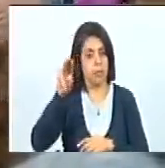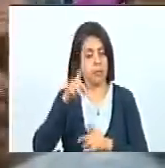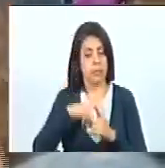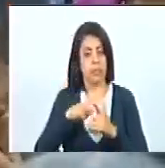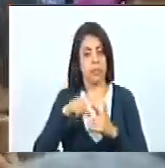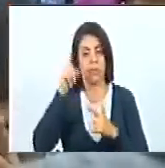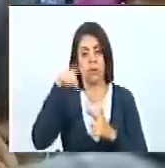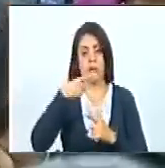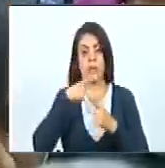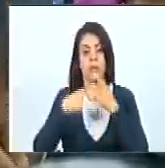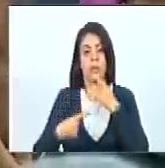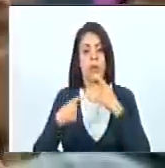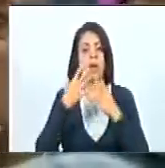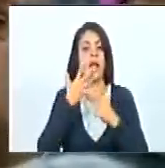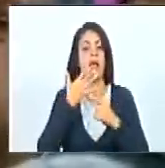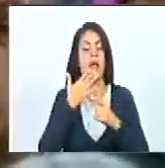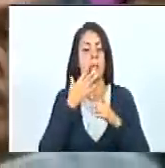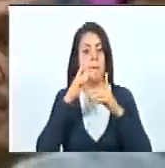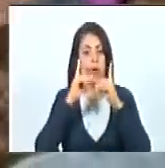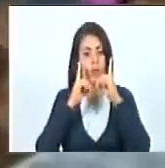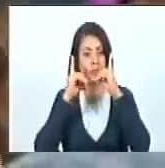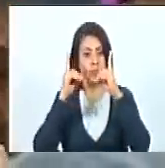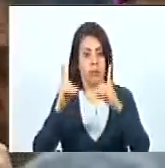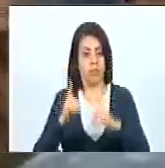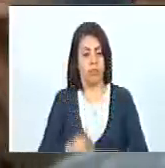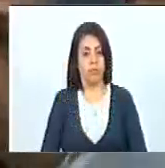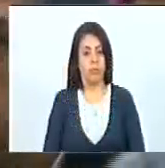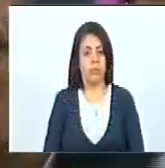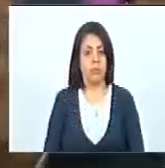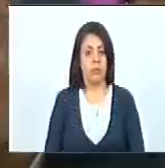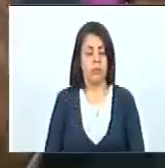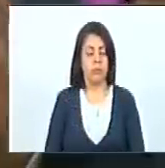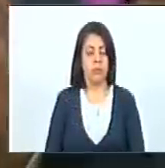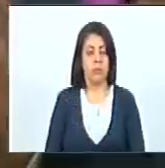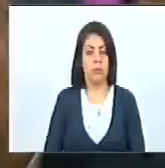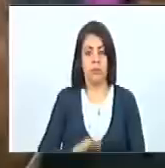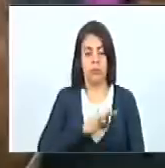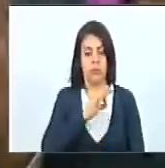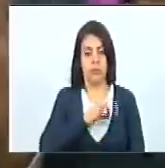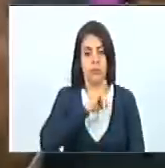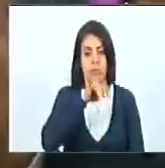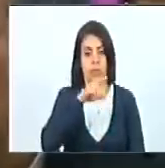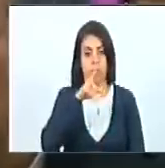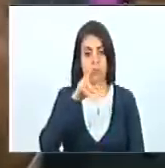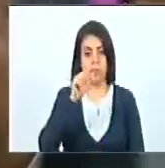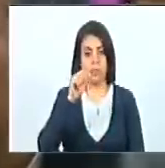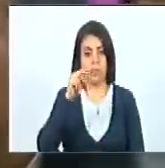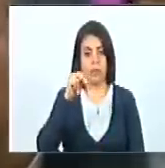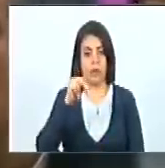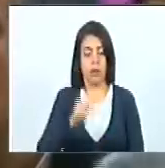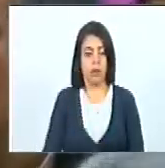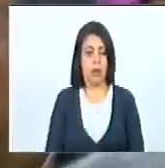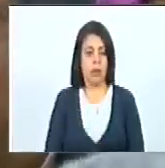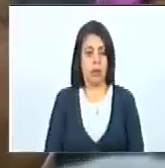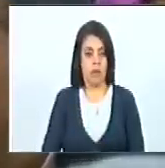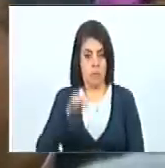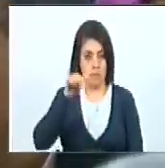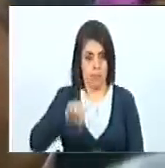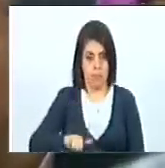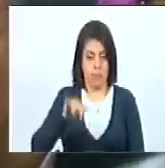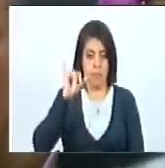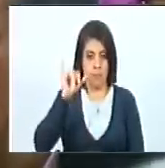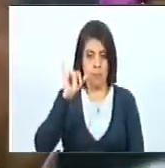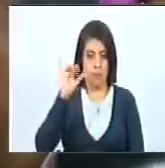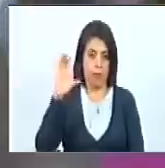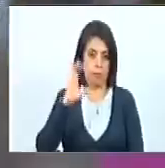y que indudablemente es un ejemplo digno. Tenemos al señor Juan Mijares, que vive aquí en